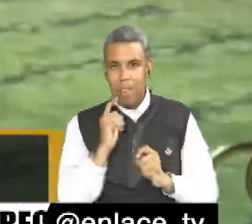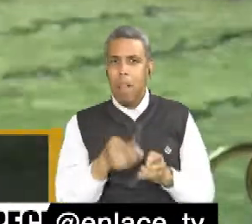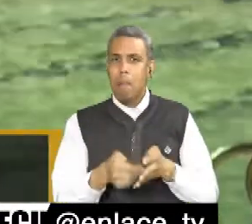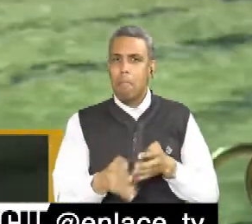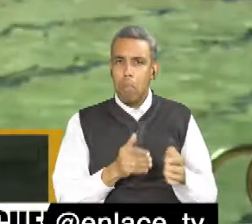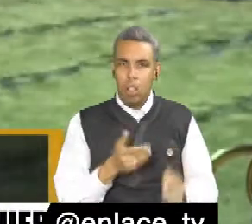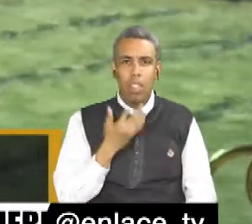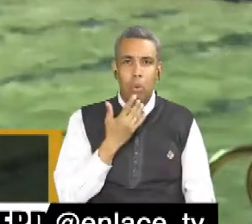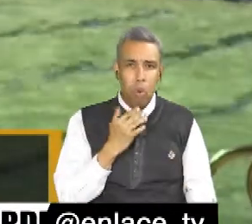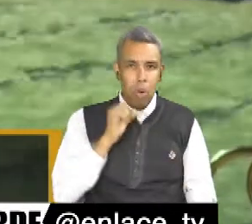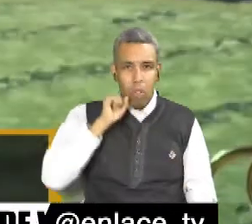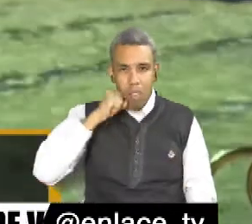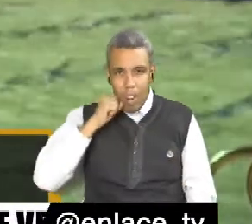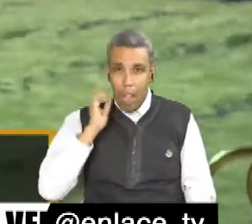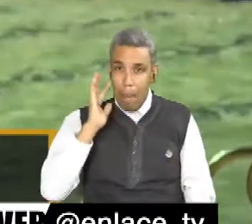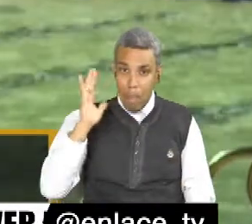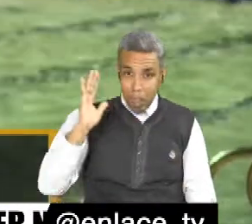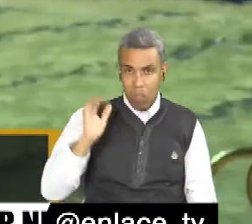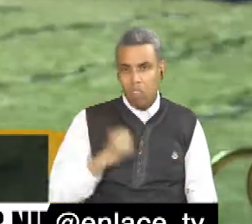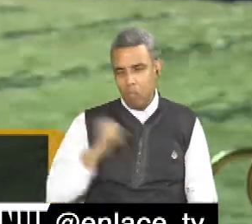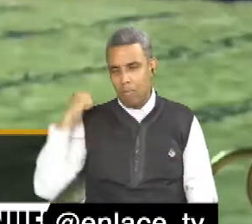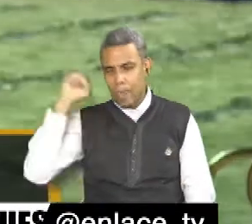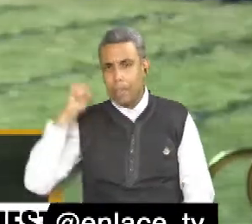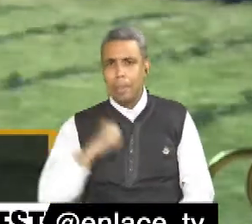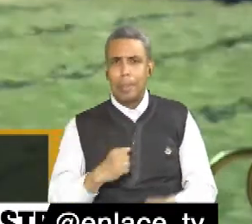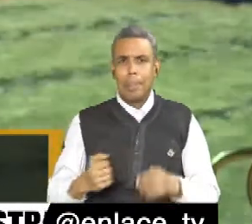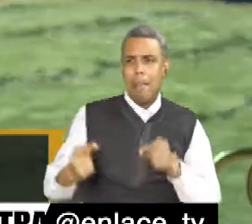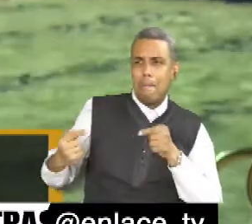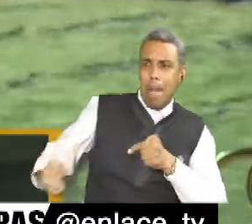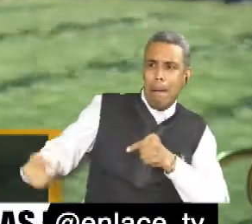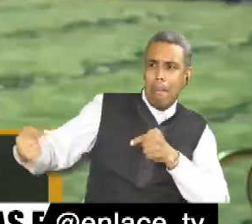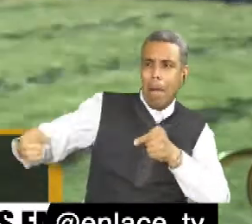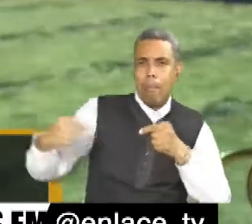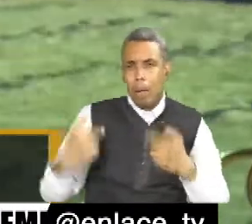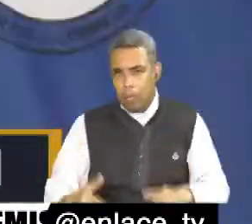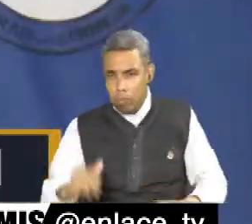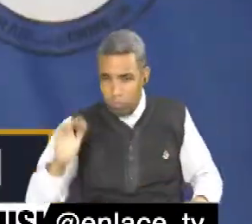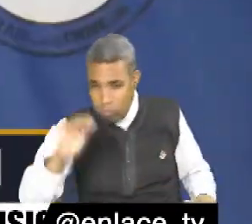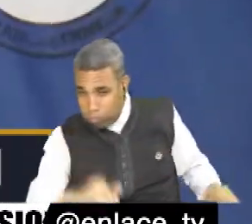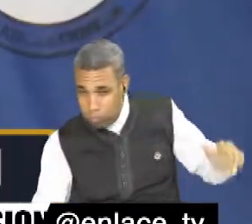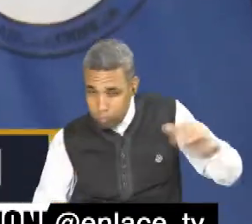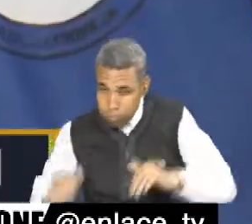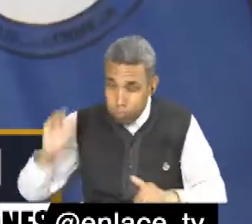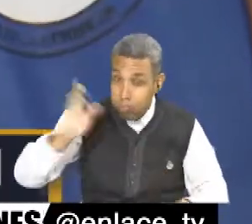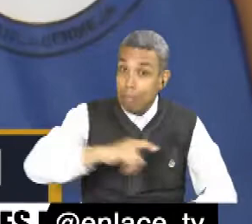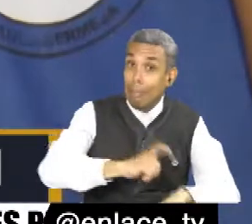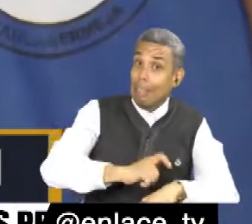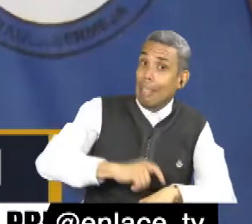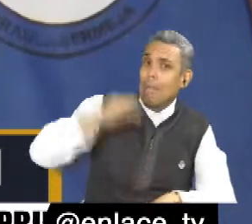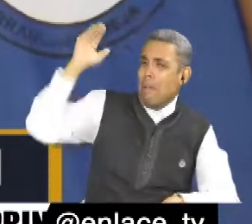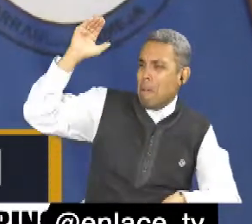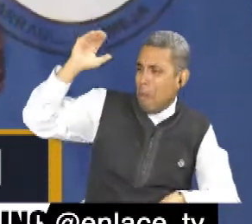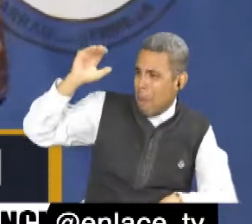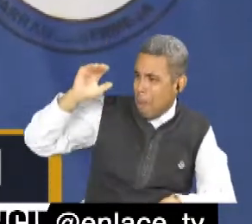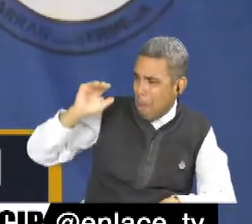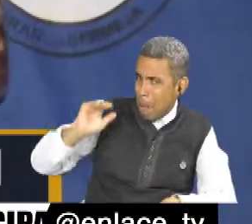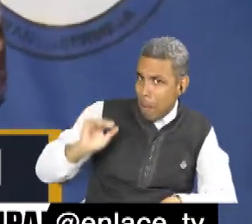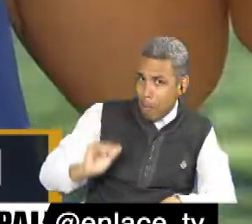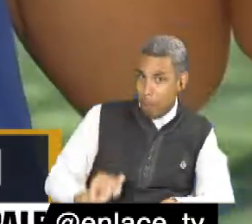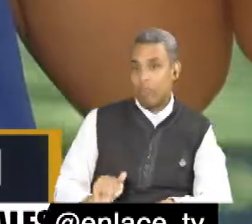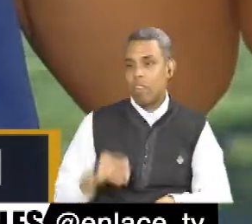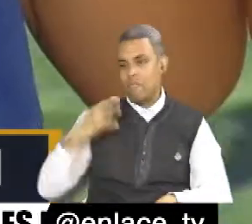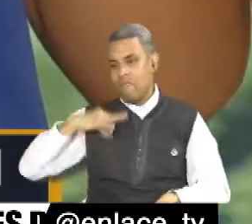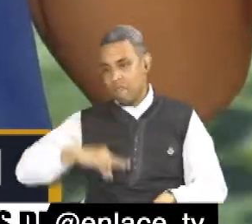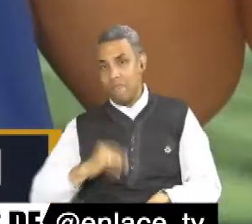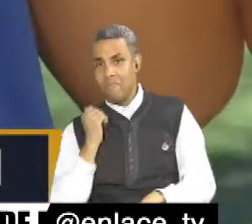un poquito dura, pero se logró el objetivo que era ir, bajar tiempos, ganar medallas,